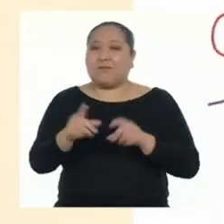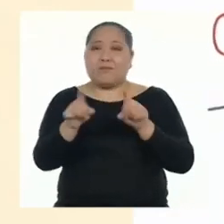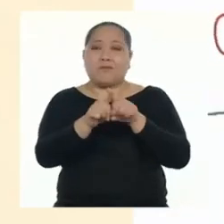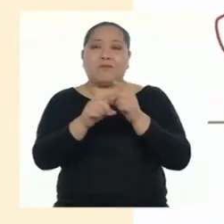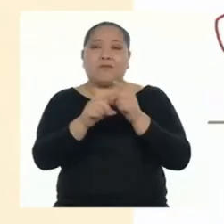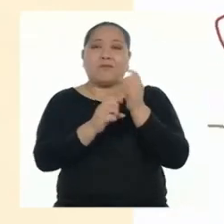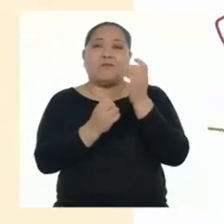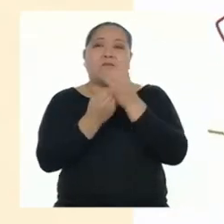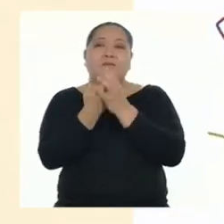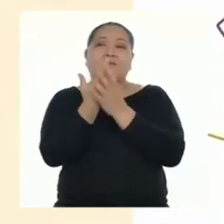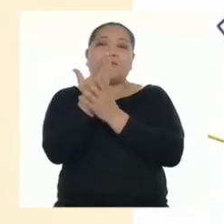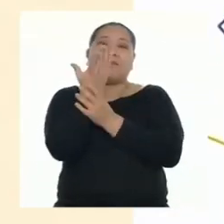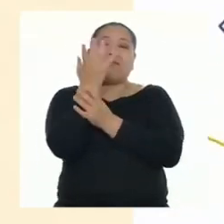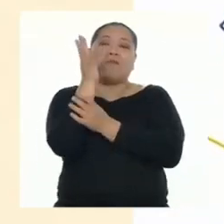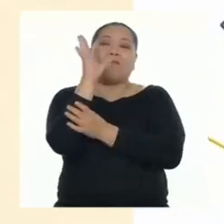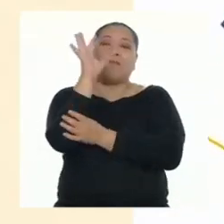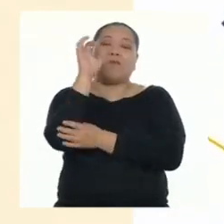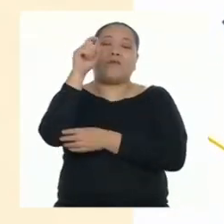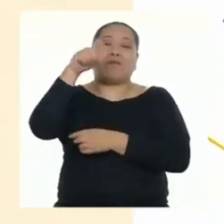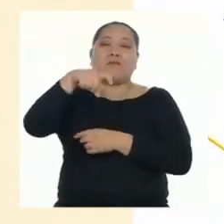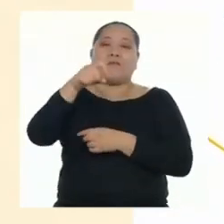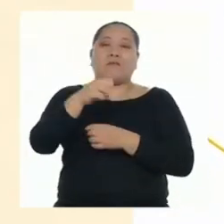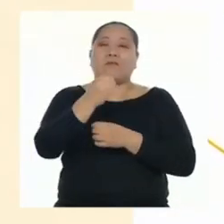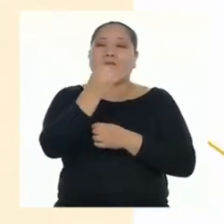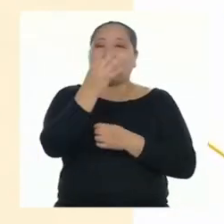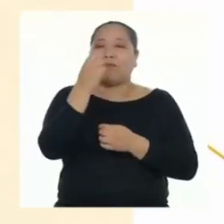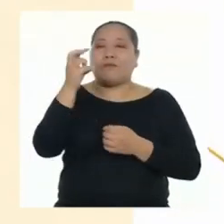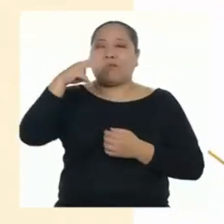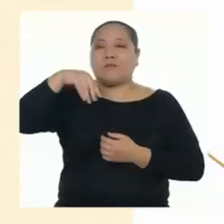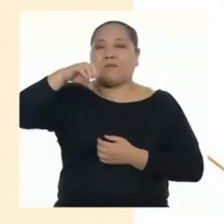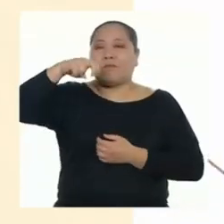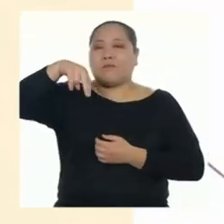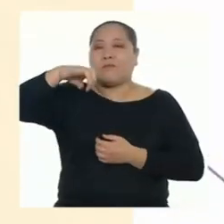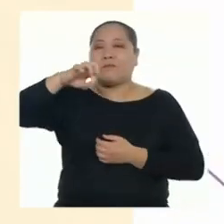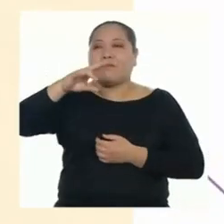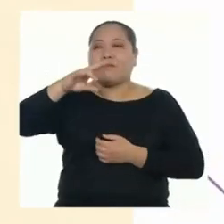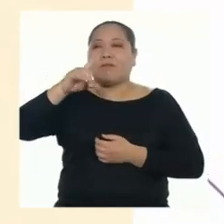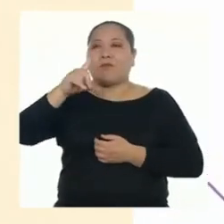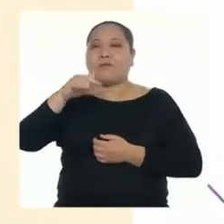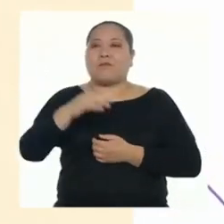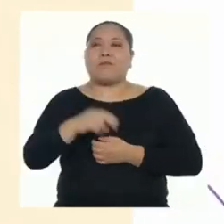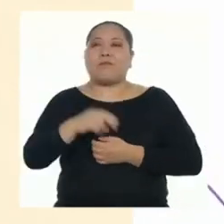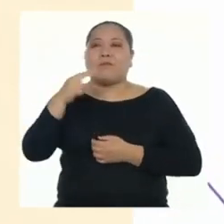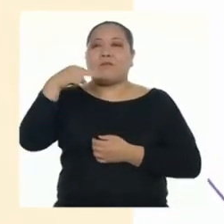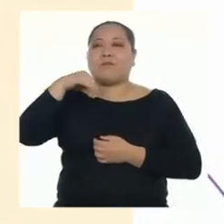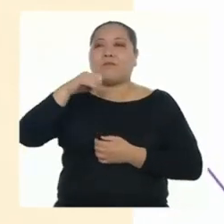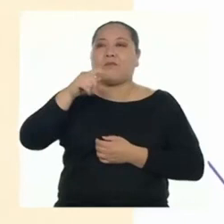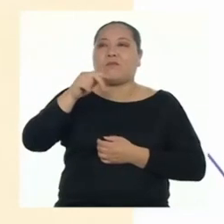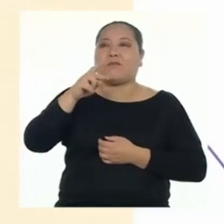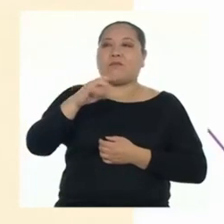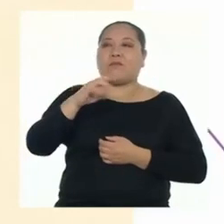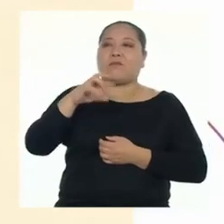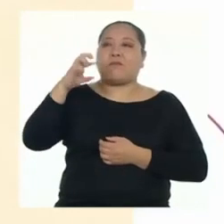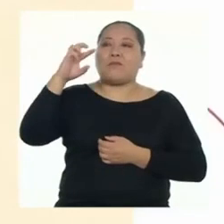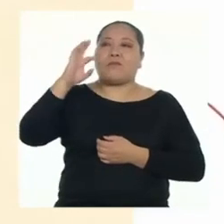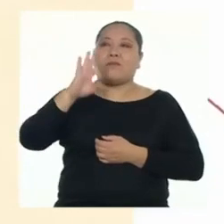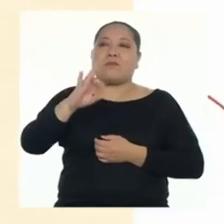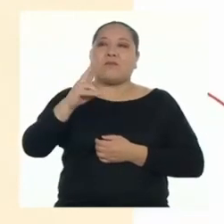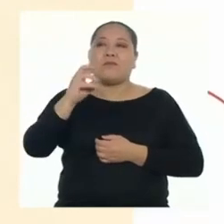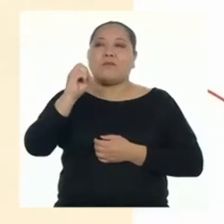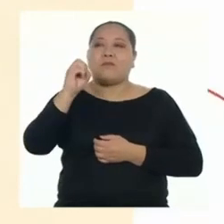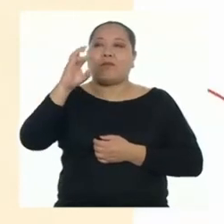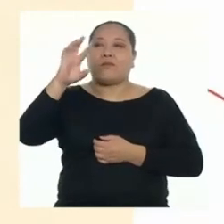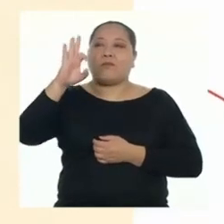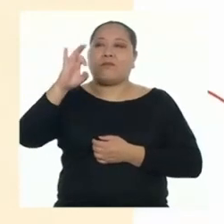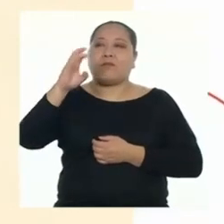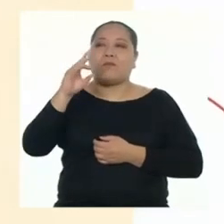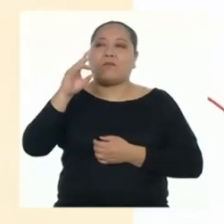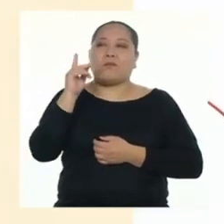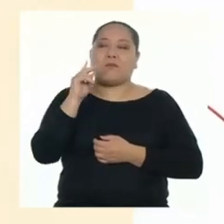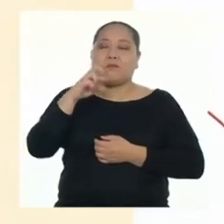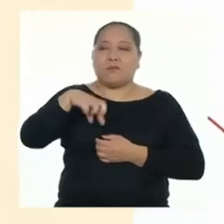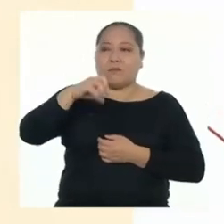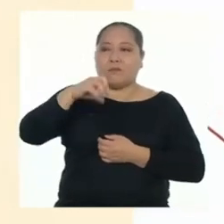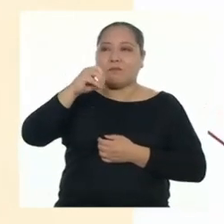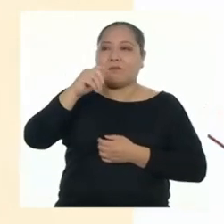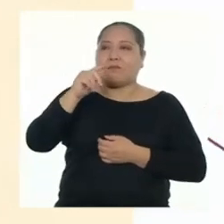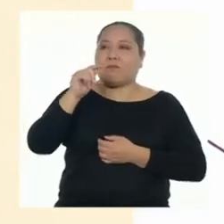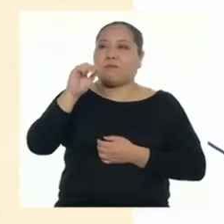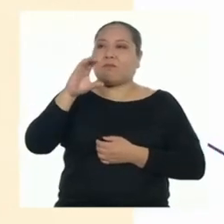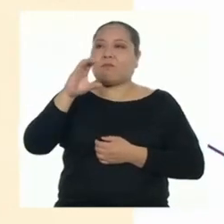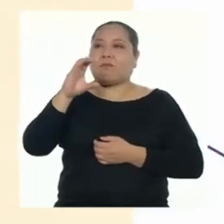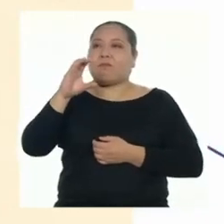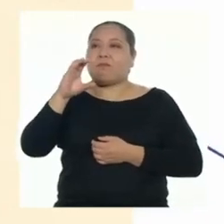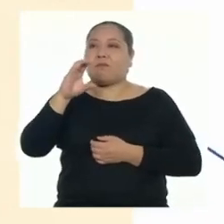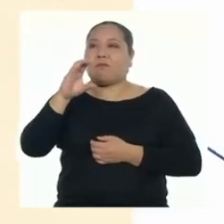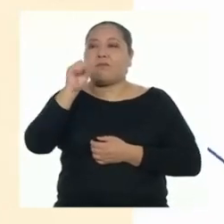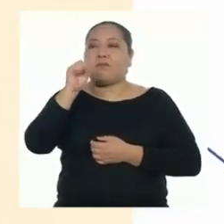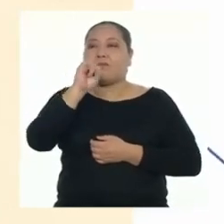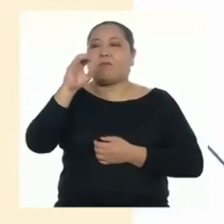plantas necesitan cierto número de minerales. Por ejemplo, nitrógeno, fósforo, potasio, calcio, azufre. Aunque estos